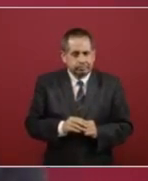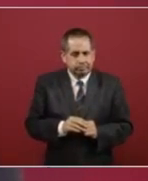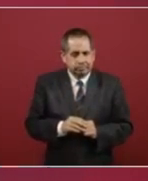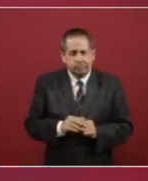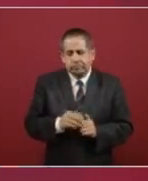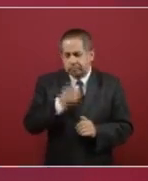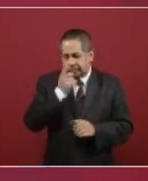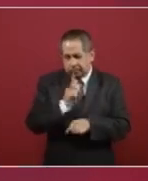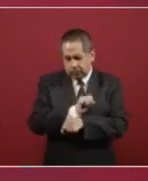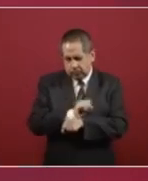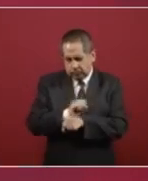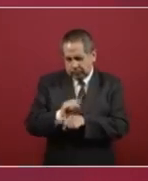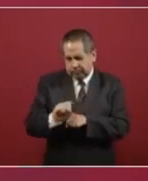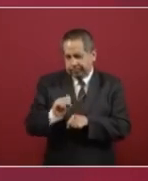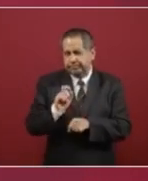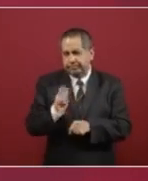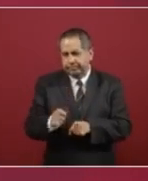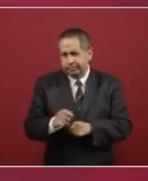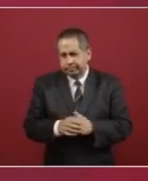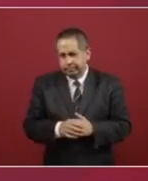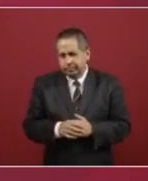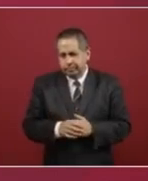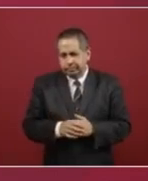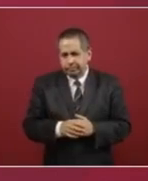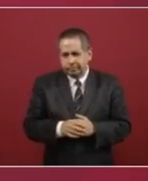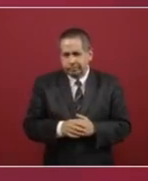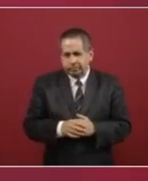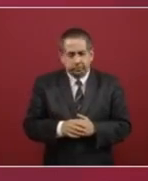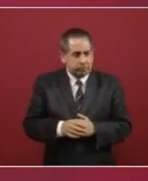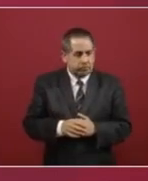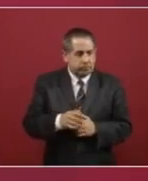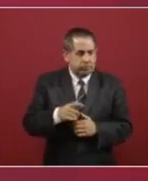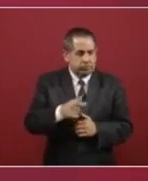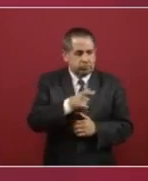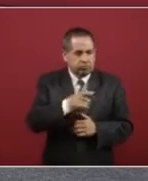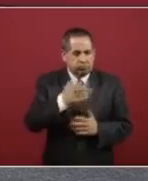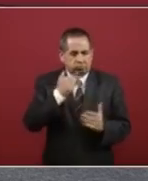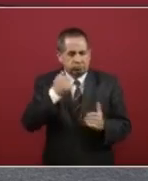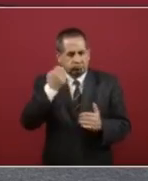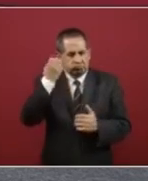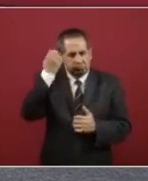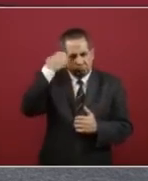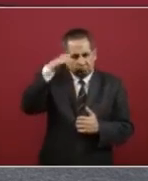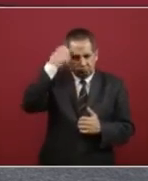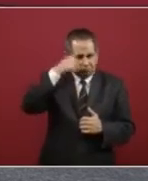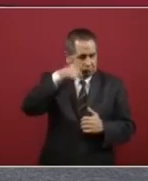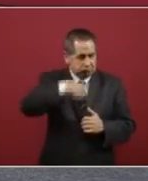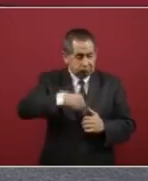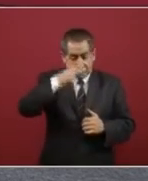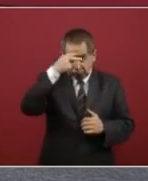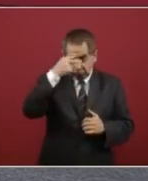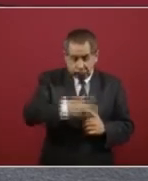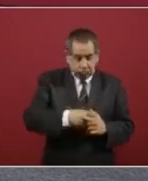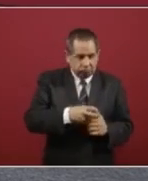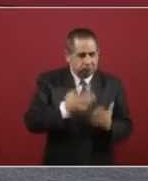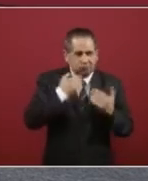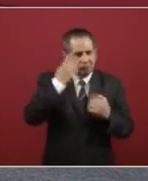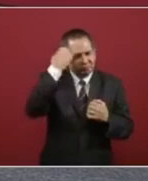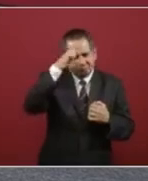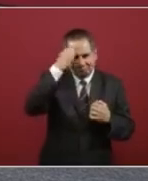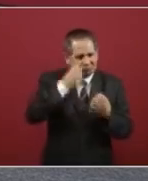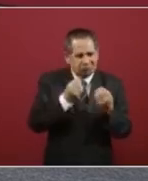fuerte, no hay la experiencia suficiente en las empresas